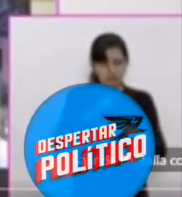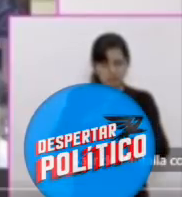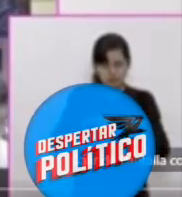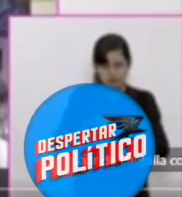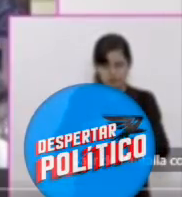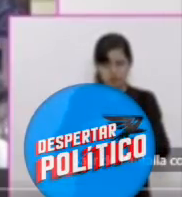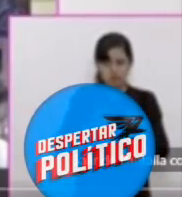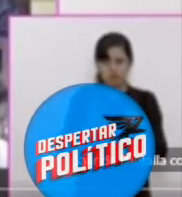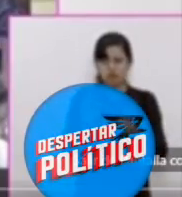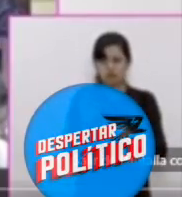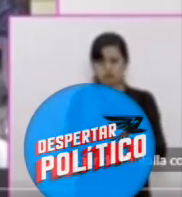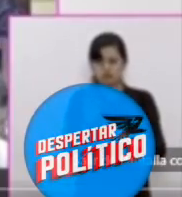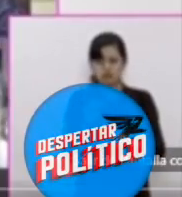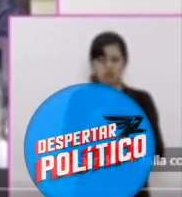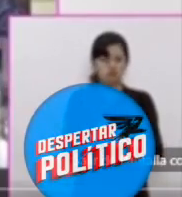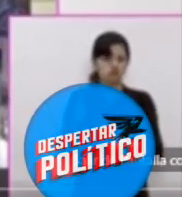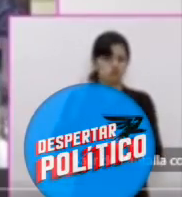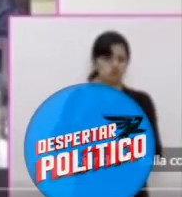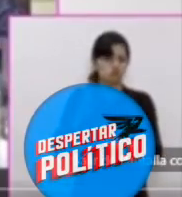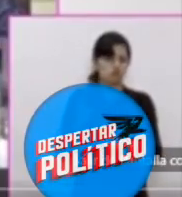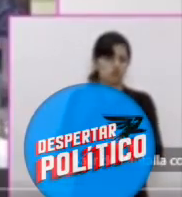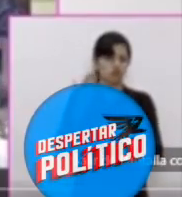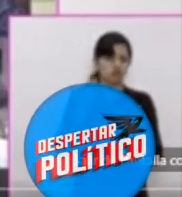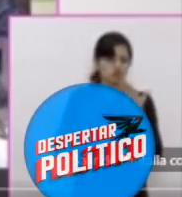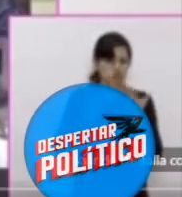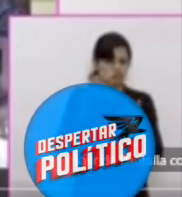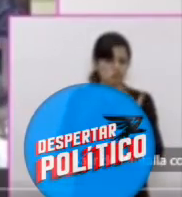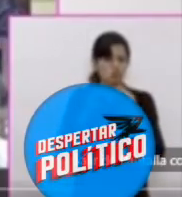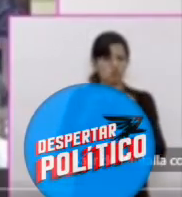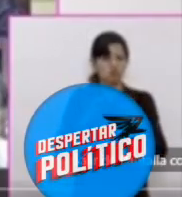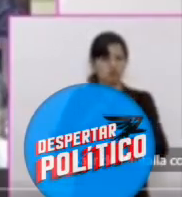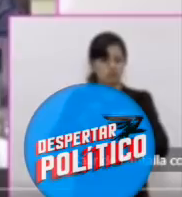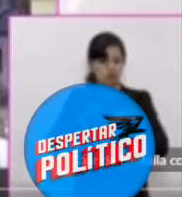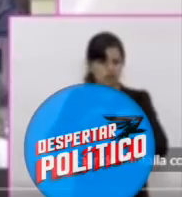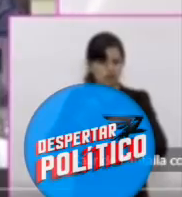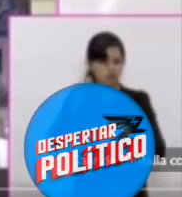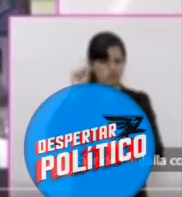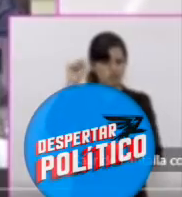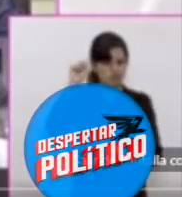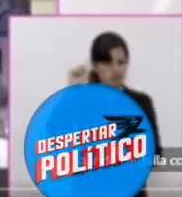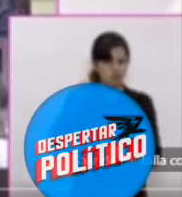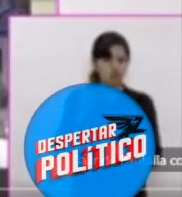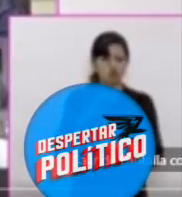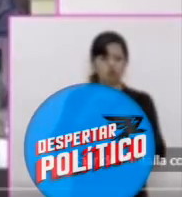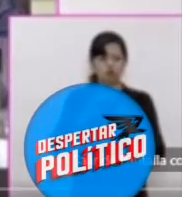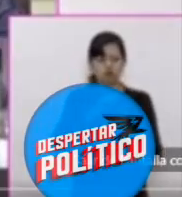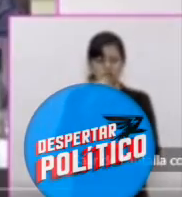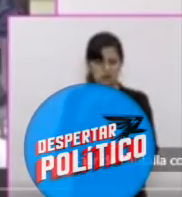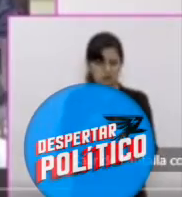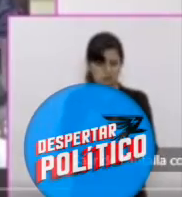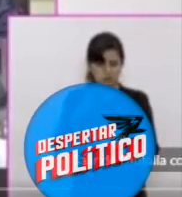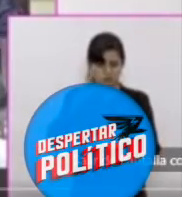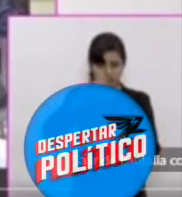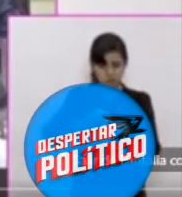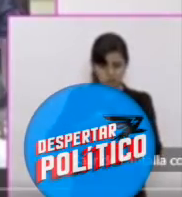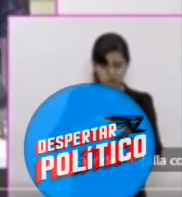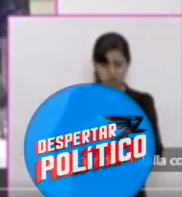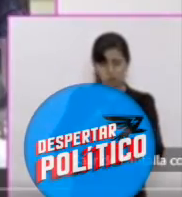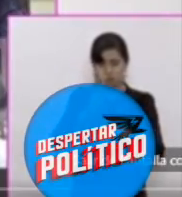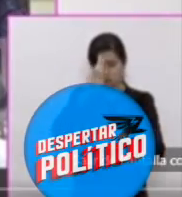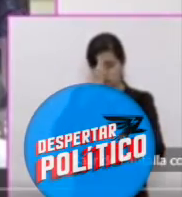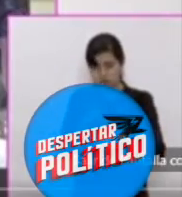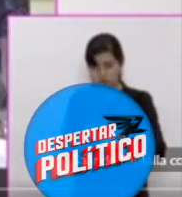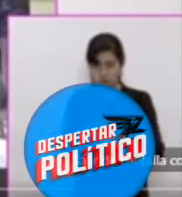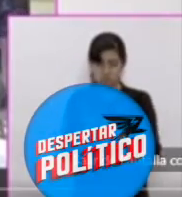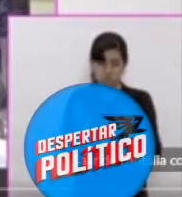estos dirigentes gremiales sin término de origen lícito lícito pero finalmente están obligados